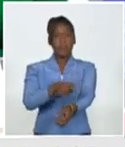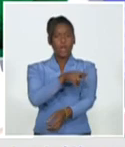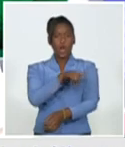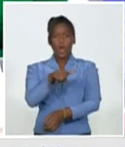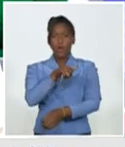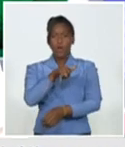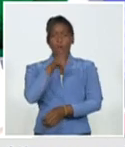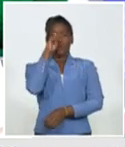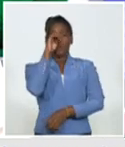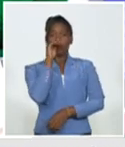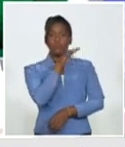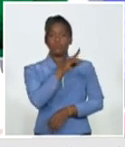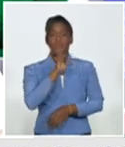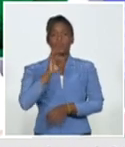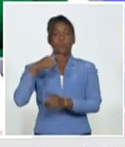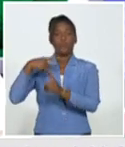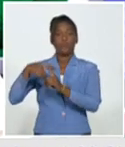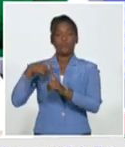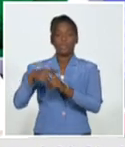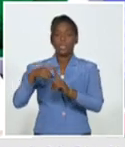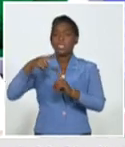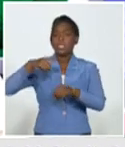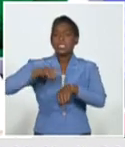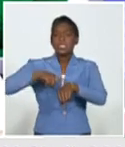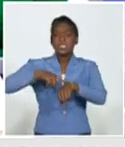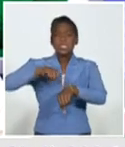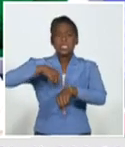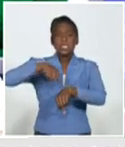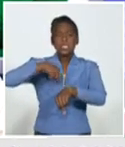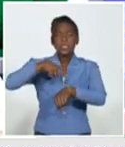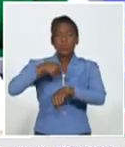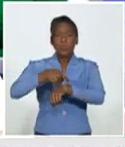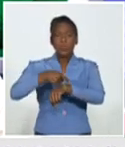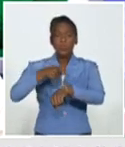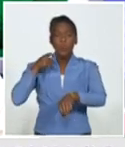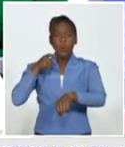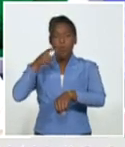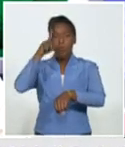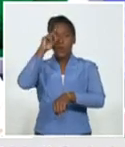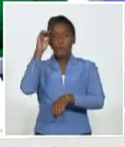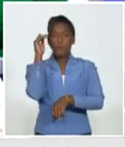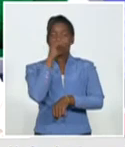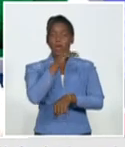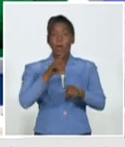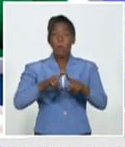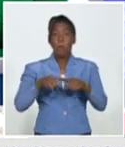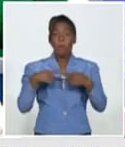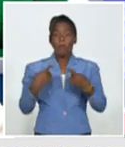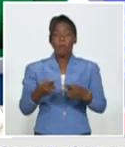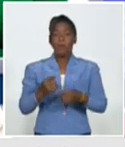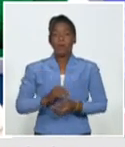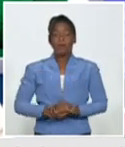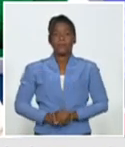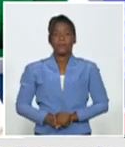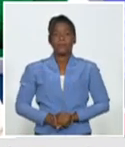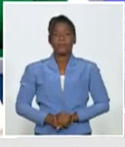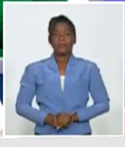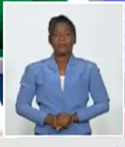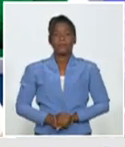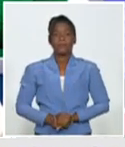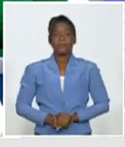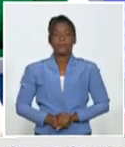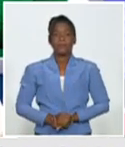pero su estadía fue muy breve en el hospital, ya que inmediatamente hizo